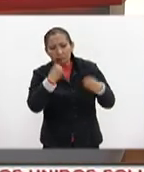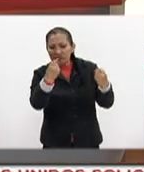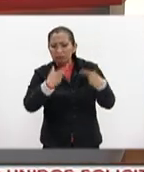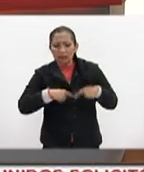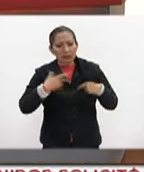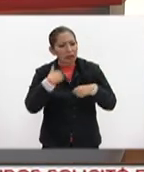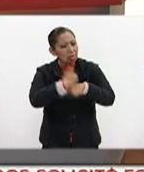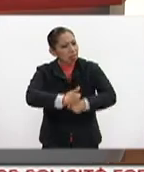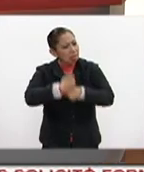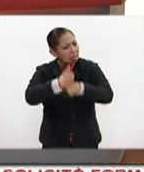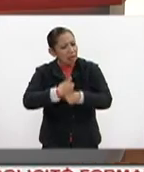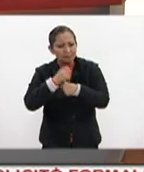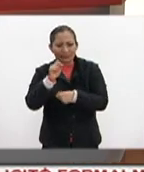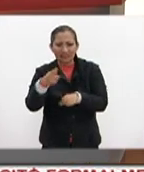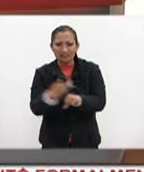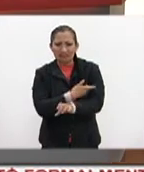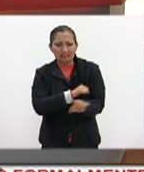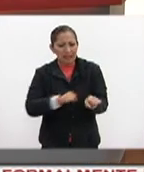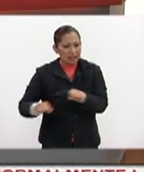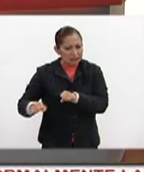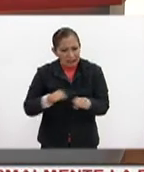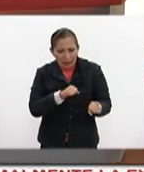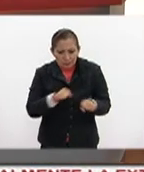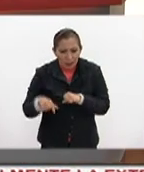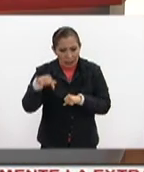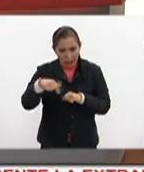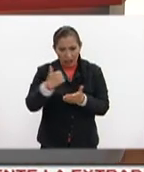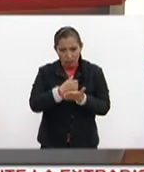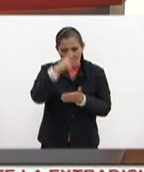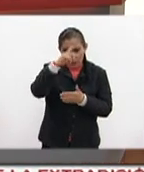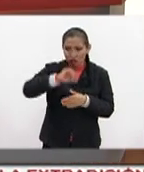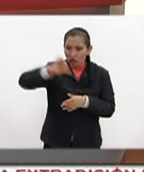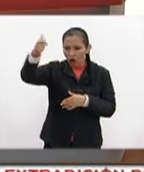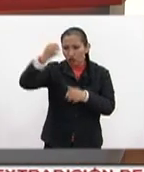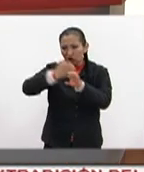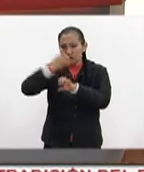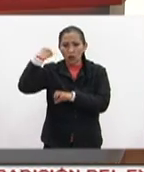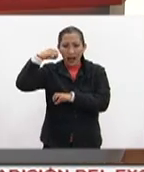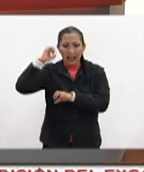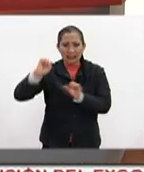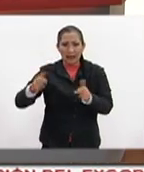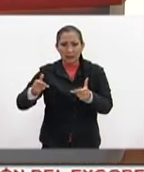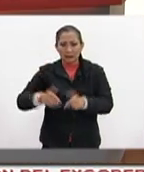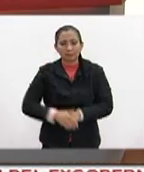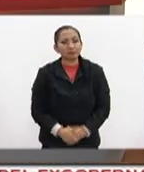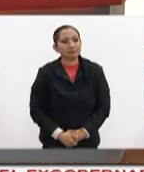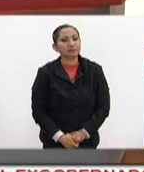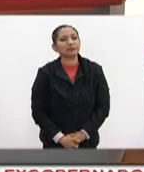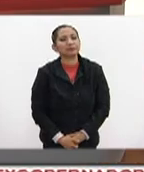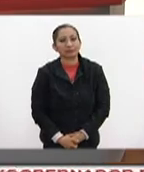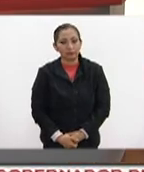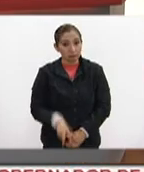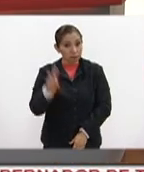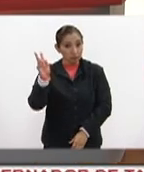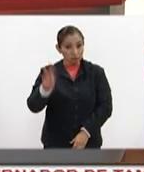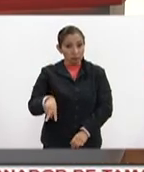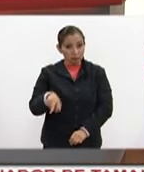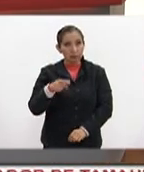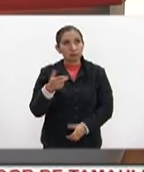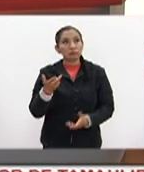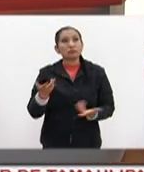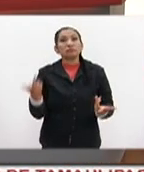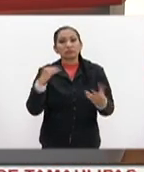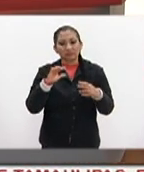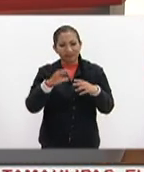de damnificados por estos sismos, no solamente aquí en la Ciudad de México, sino en Oaxaca y en Chiapas. Así es, Pati,